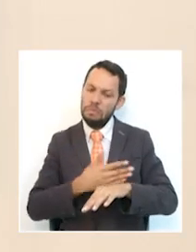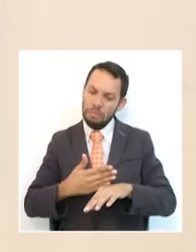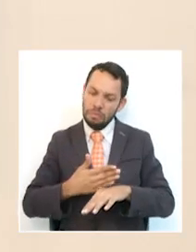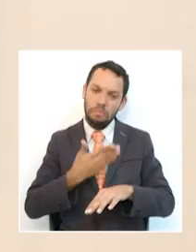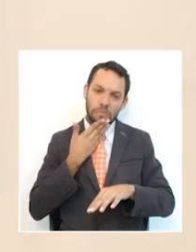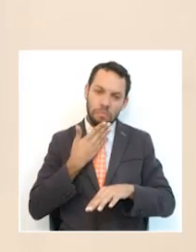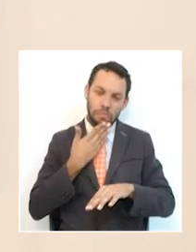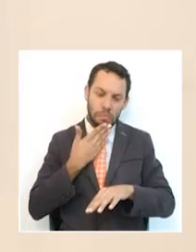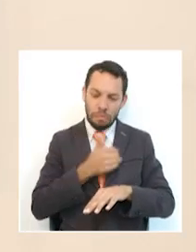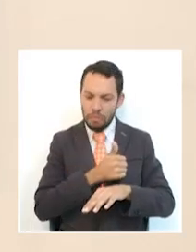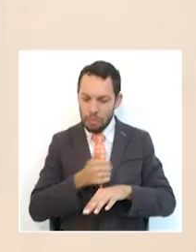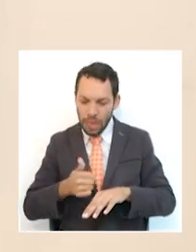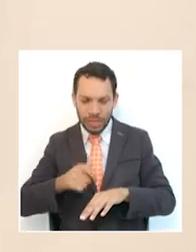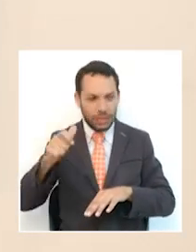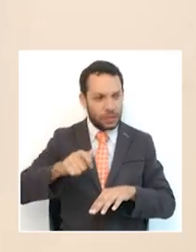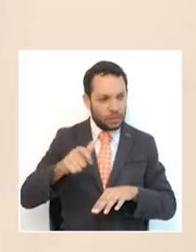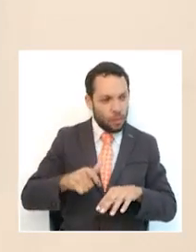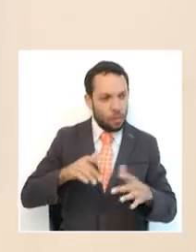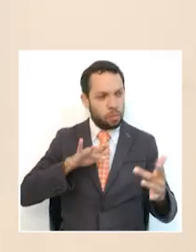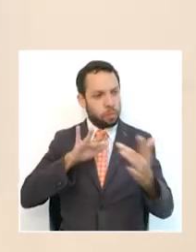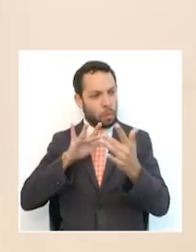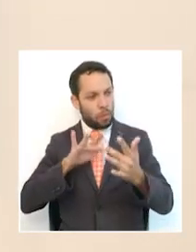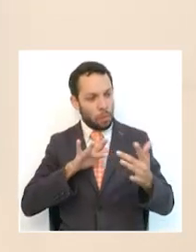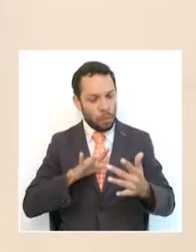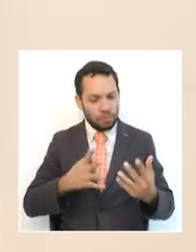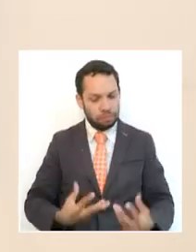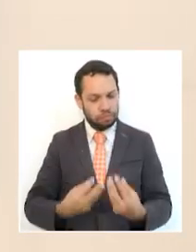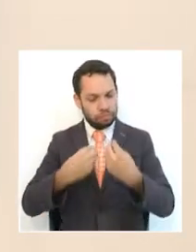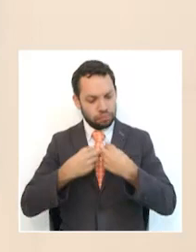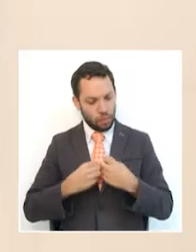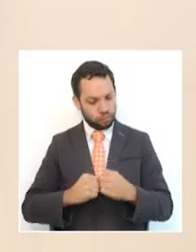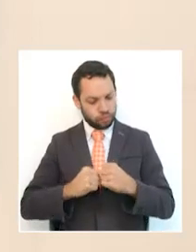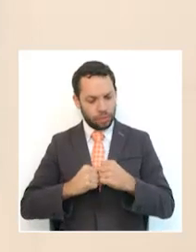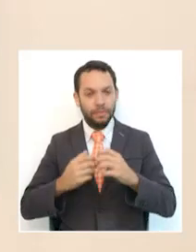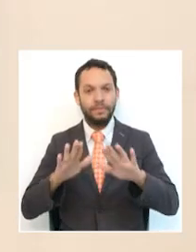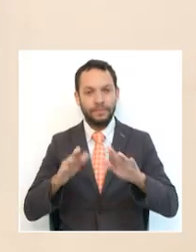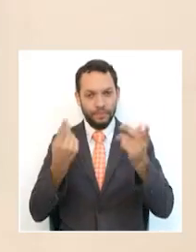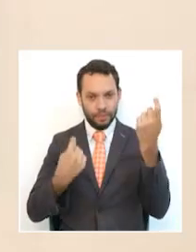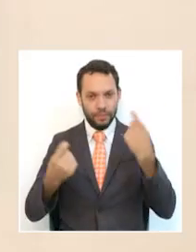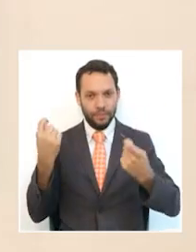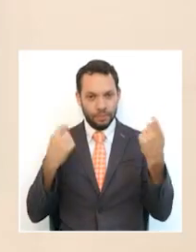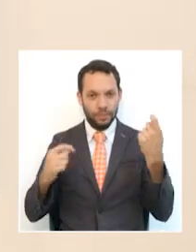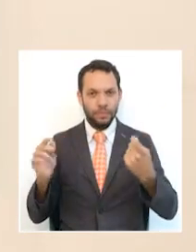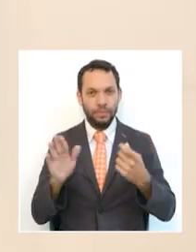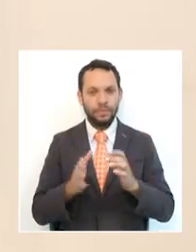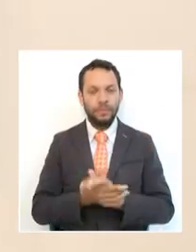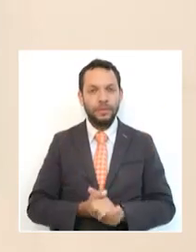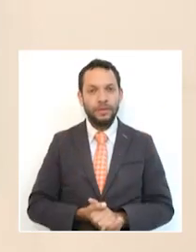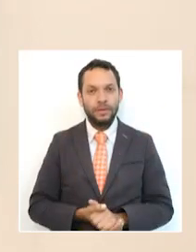y que necesitamos esos espacios de retroalimentación interior ya volvemos